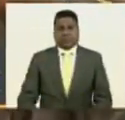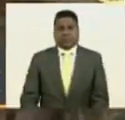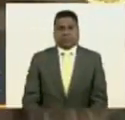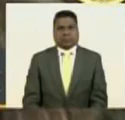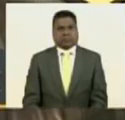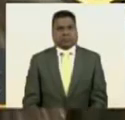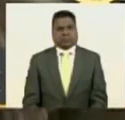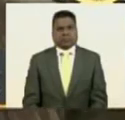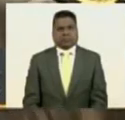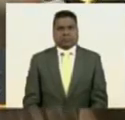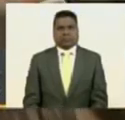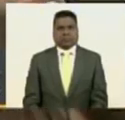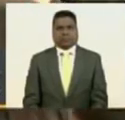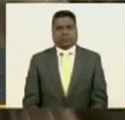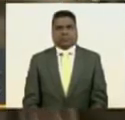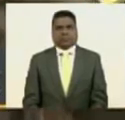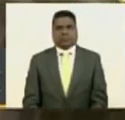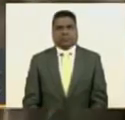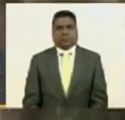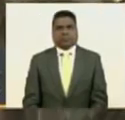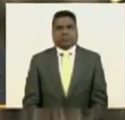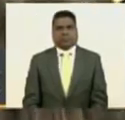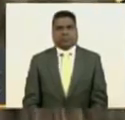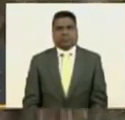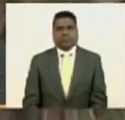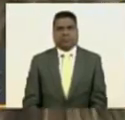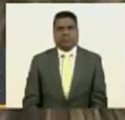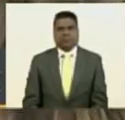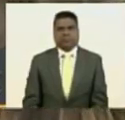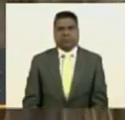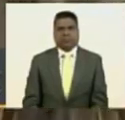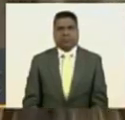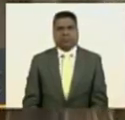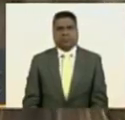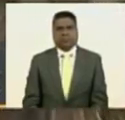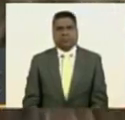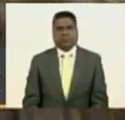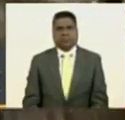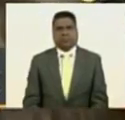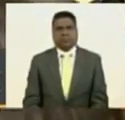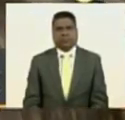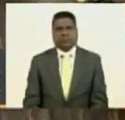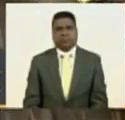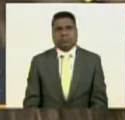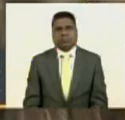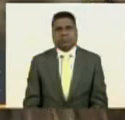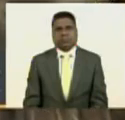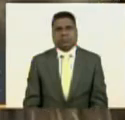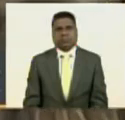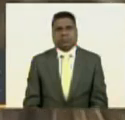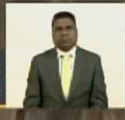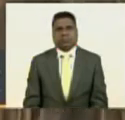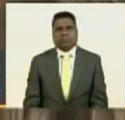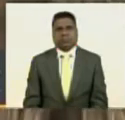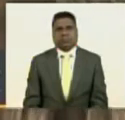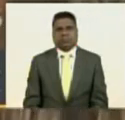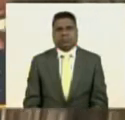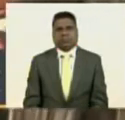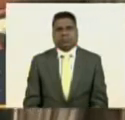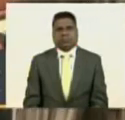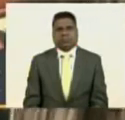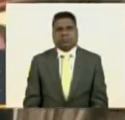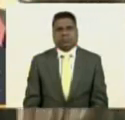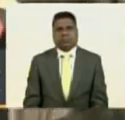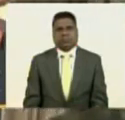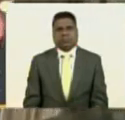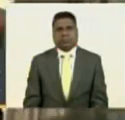en el proceso constituyente? ¿Van a participar? El Vaticano dijo que quería elecciones. Es muy importante que la sociedad pide elecciones, porque es una asamblea constituyente y no elecciones, tal